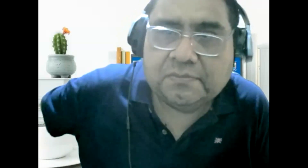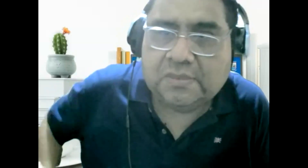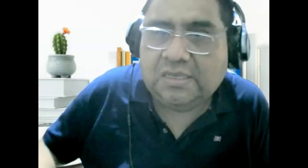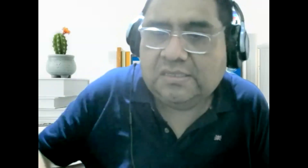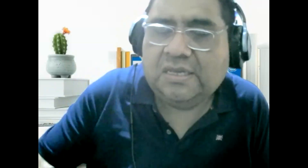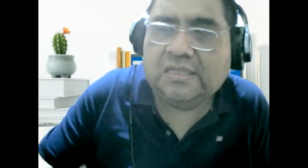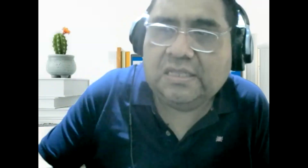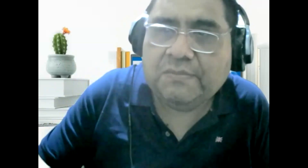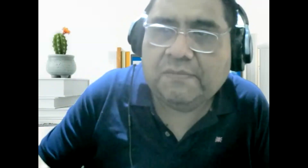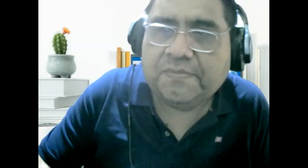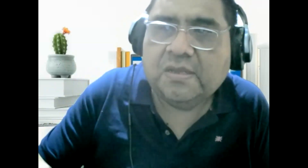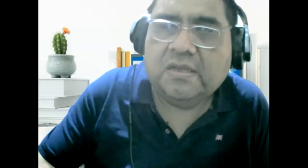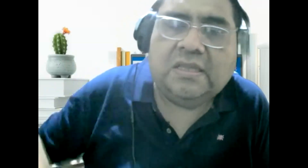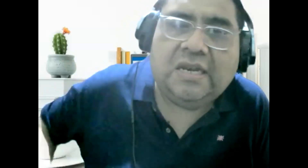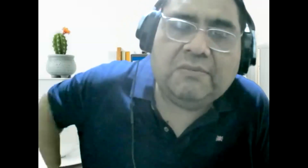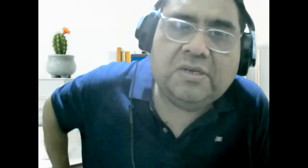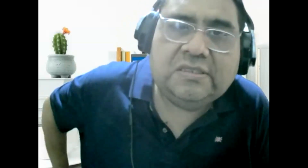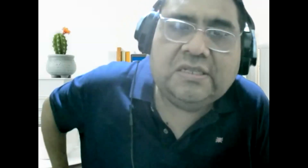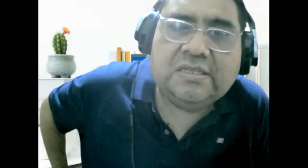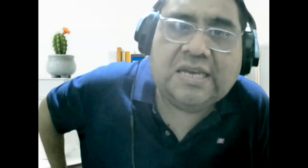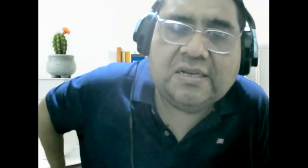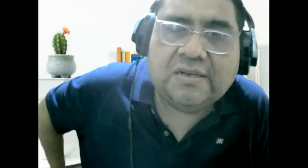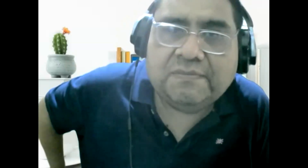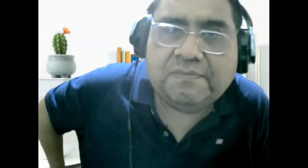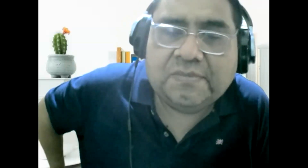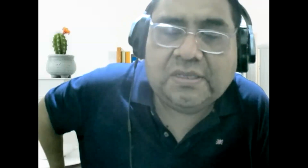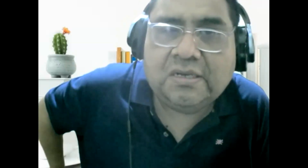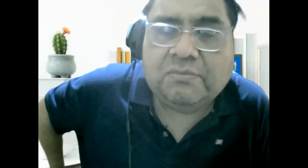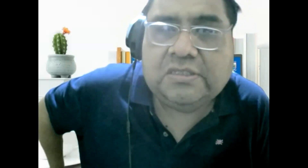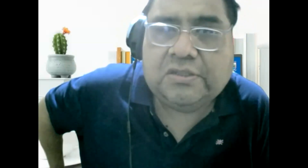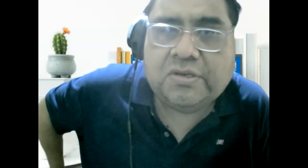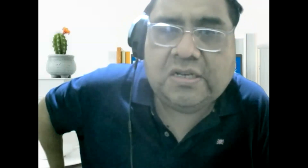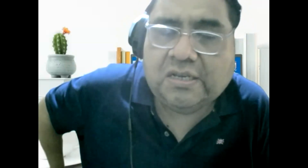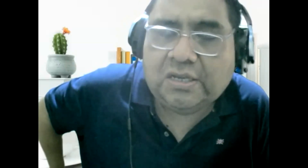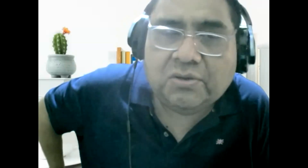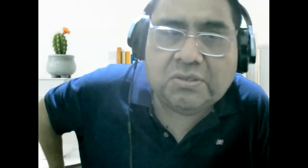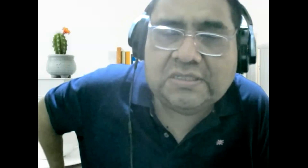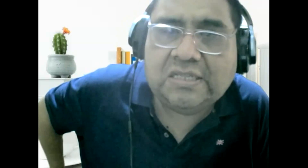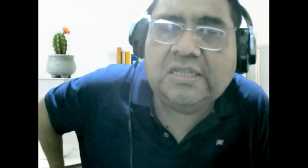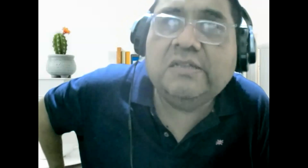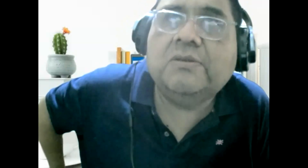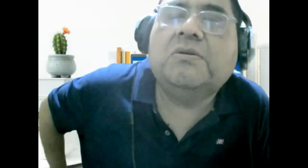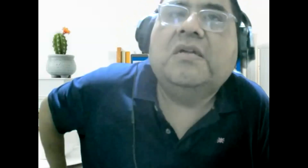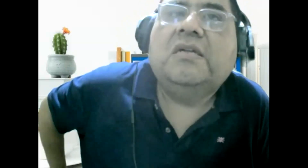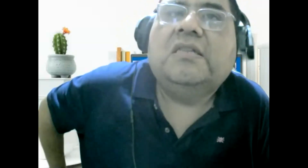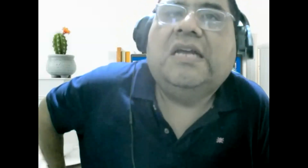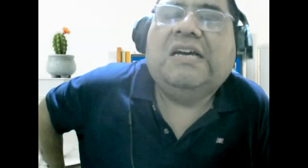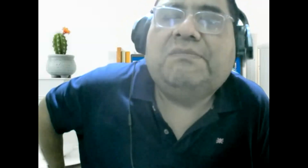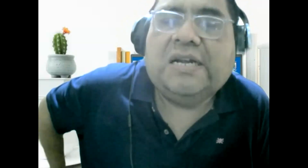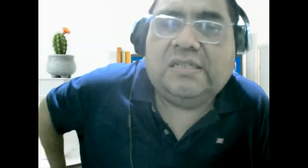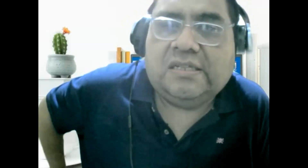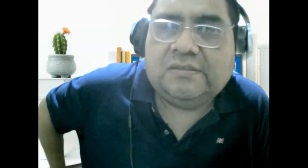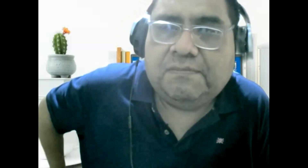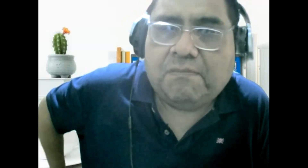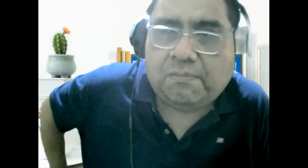faltando es el tema de la muestra de sangre y de la muestra de orina, que no están dentro de